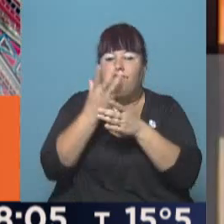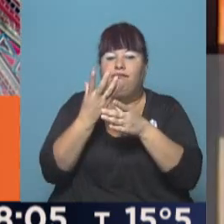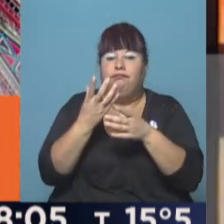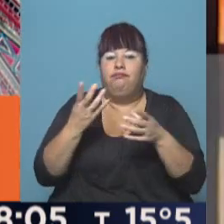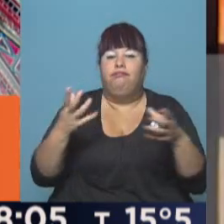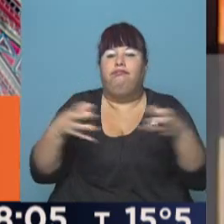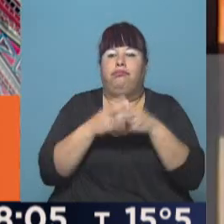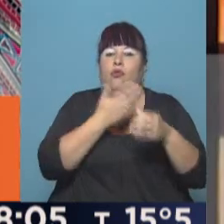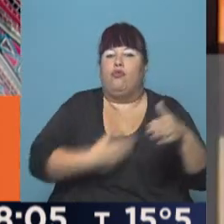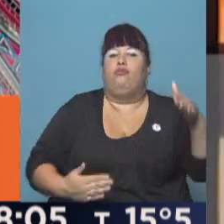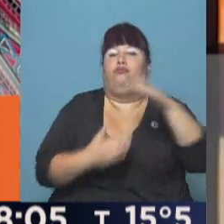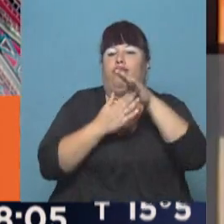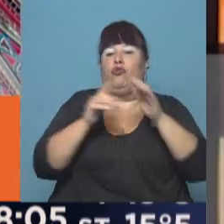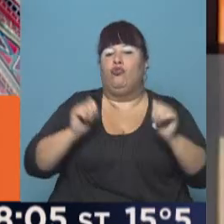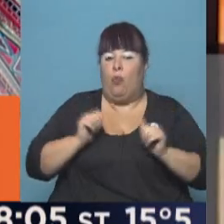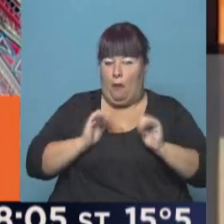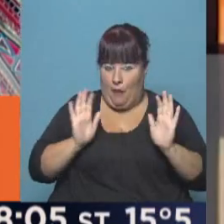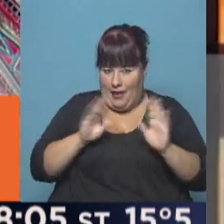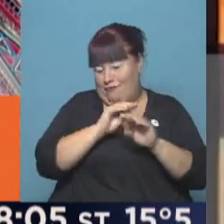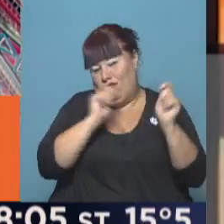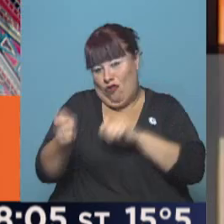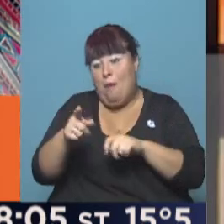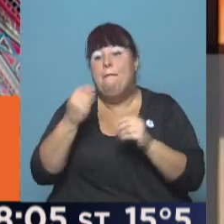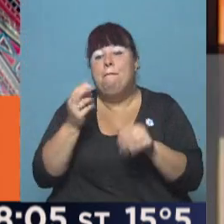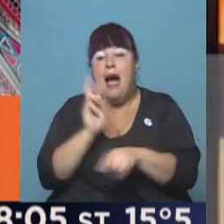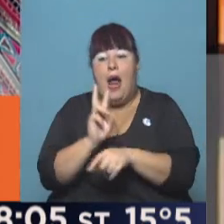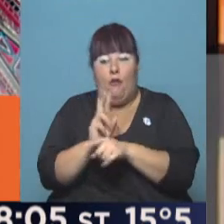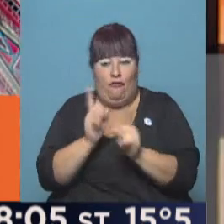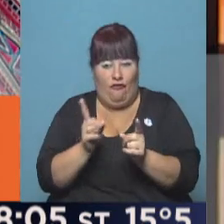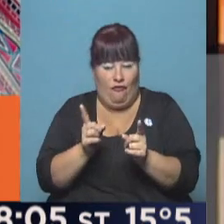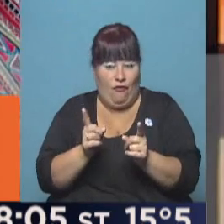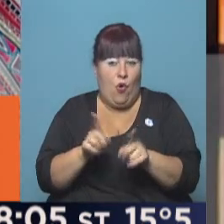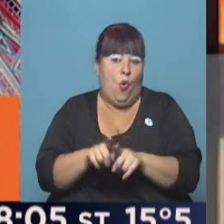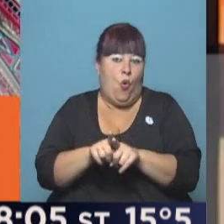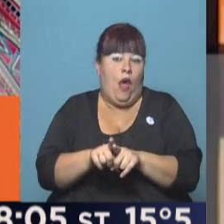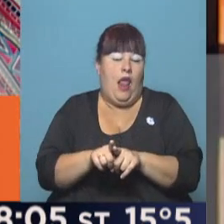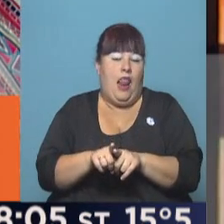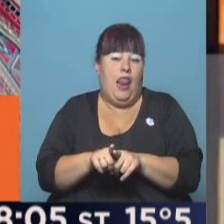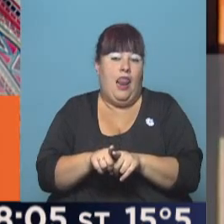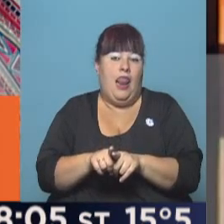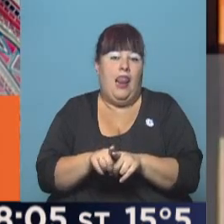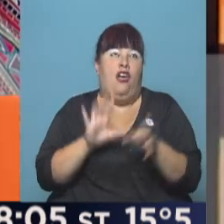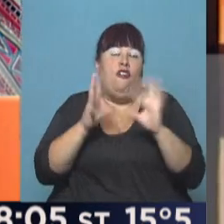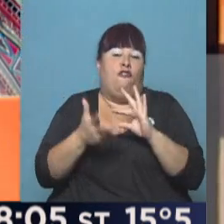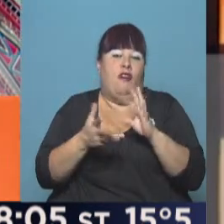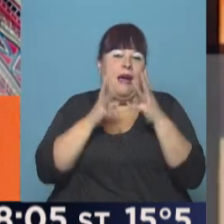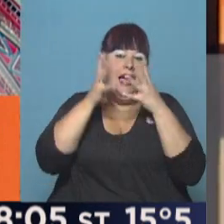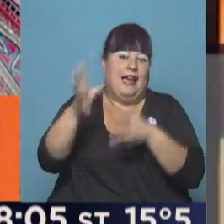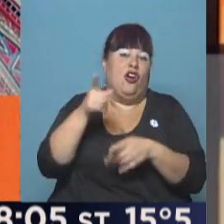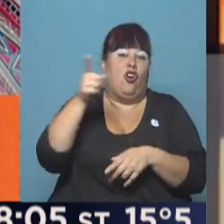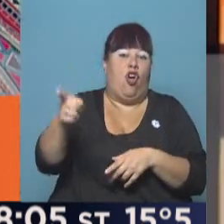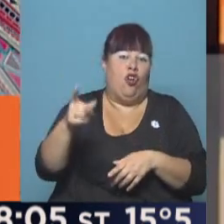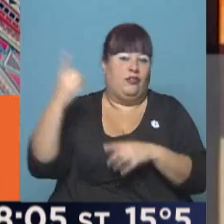una autoridad sustituta para sostener lo que debe ser el embate contra